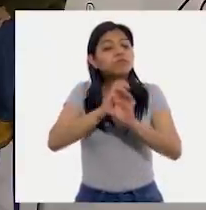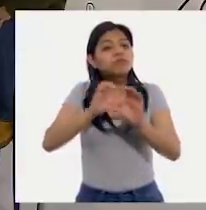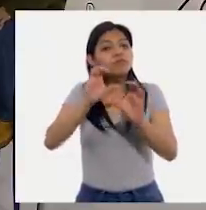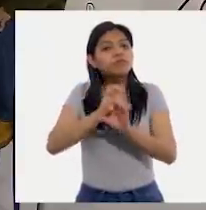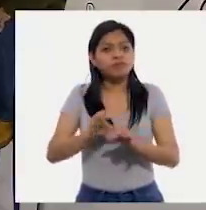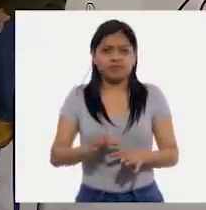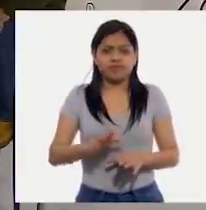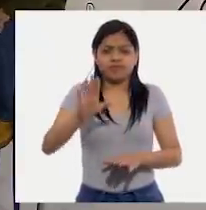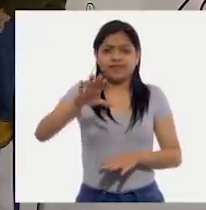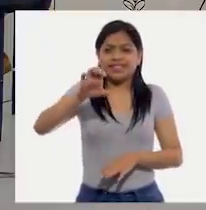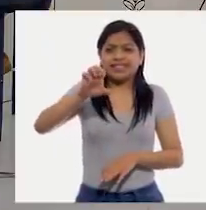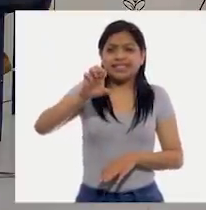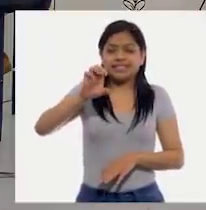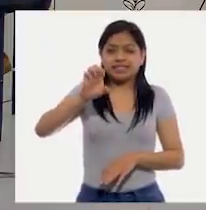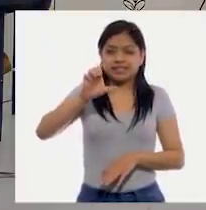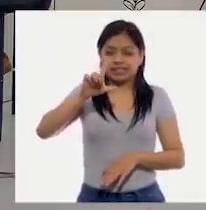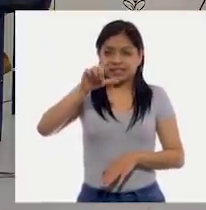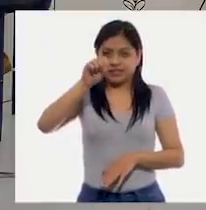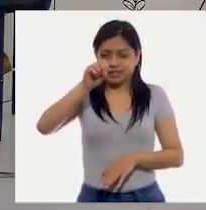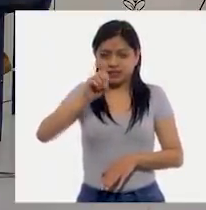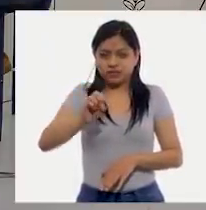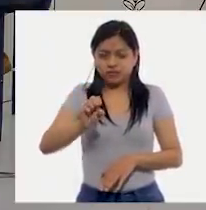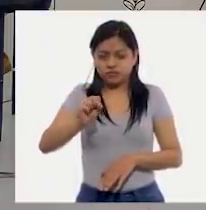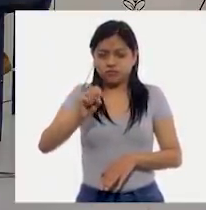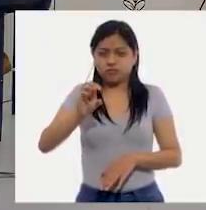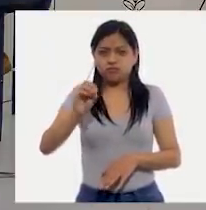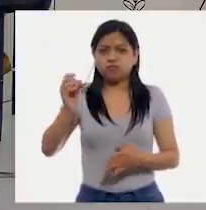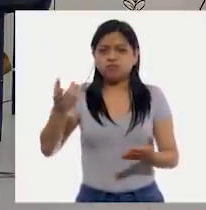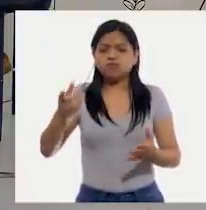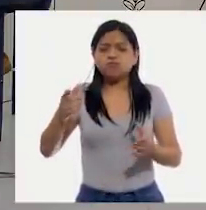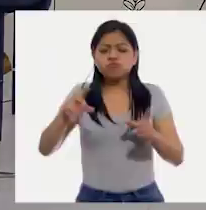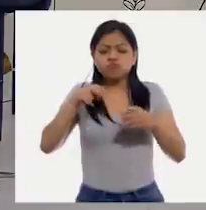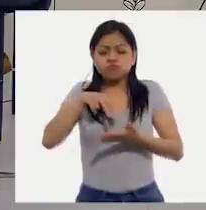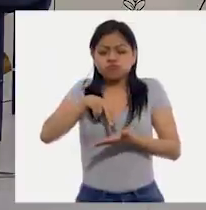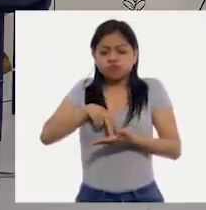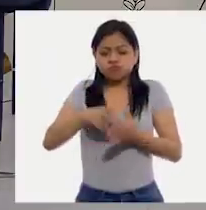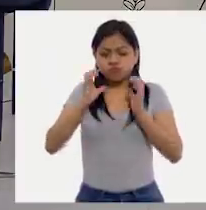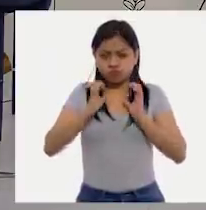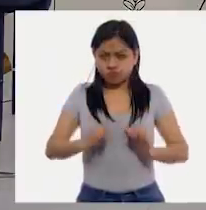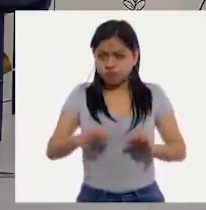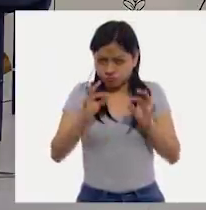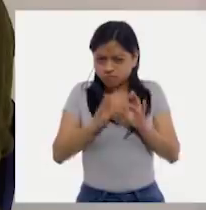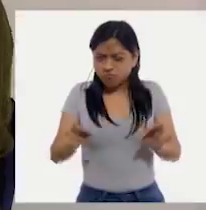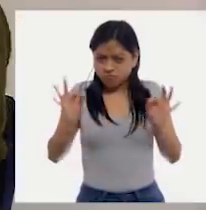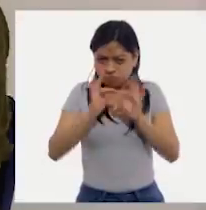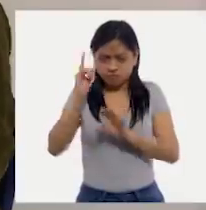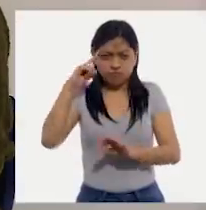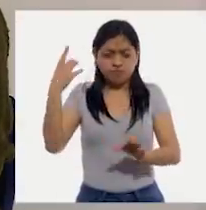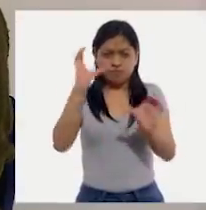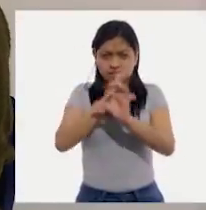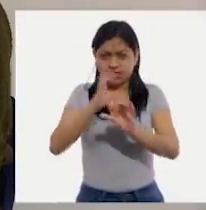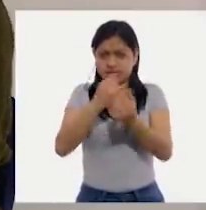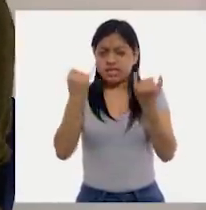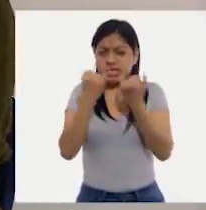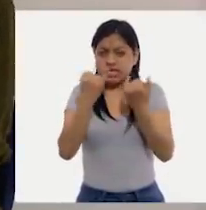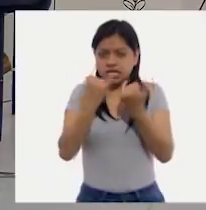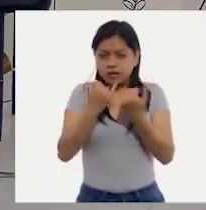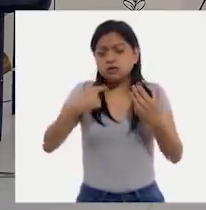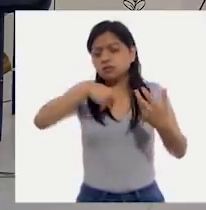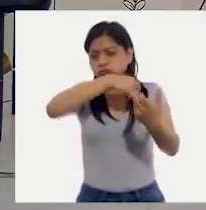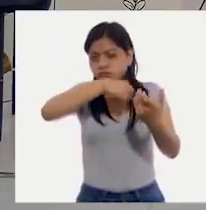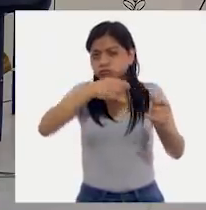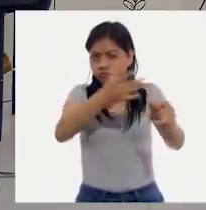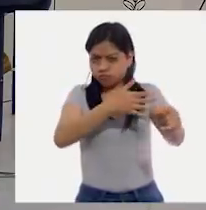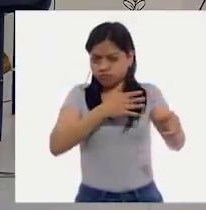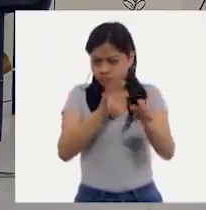Oh. Oye, Celso, qué importante es la posición tanto para el canto y también para tocar un instrumento, ¿verdad? Así es, Rodrigo, es importantísimo. ¿Qué